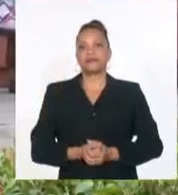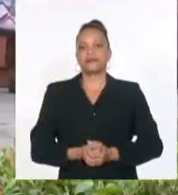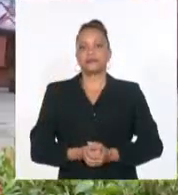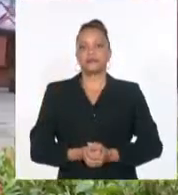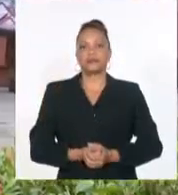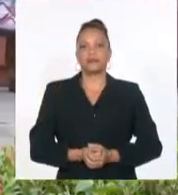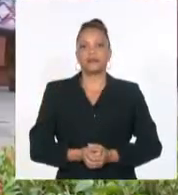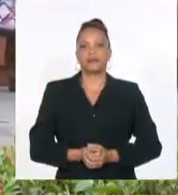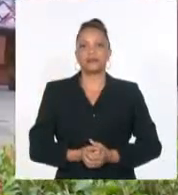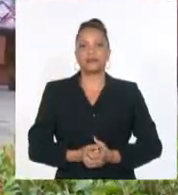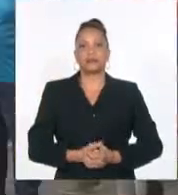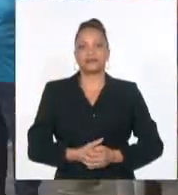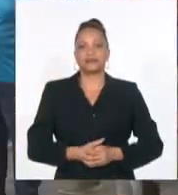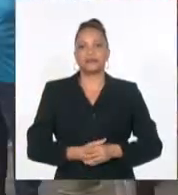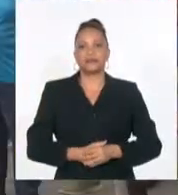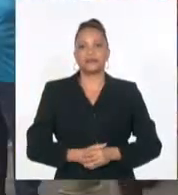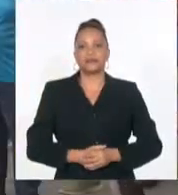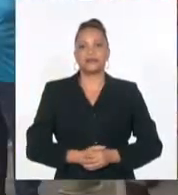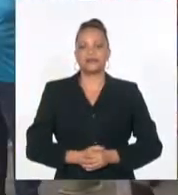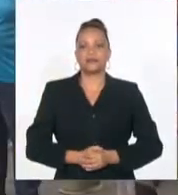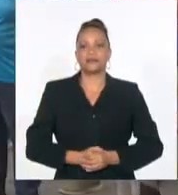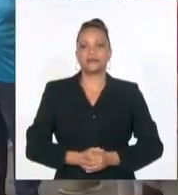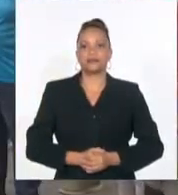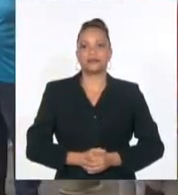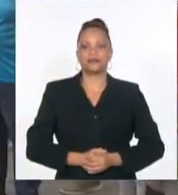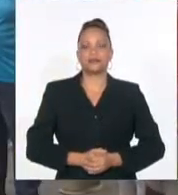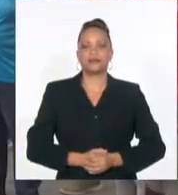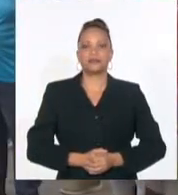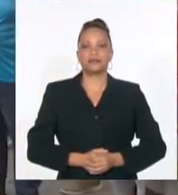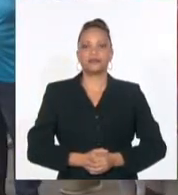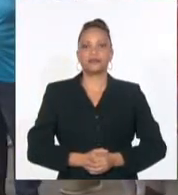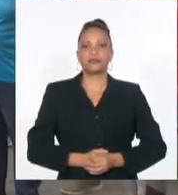Matanzas, Ángel Rodríguez y Karel Ricardo Roque, Canal Cubano de Noticias.